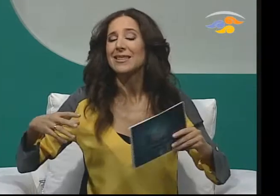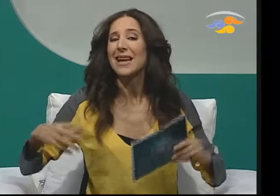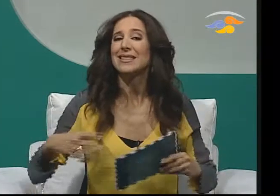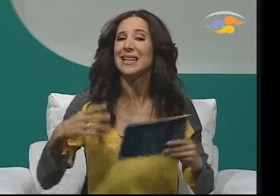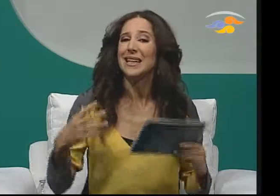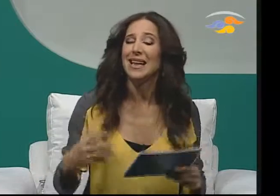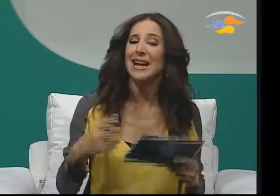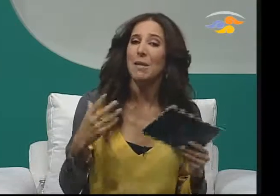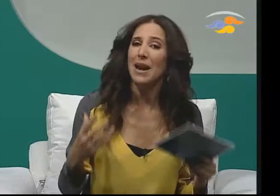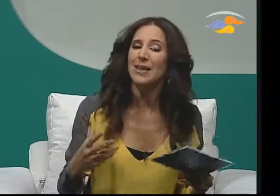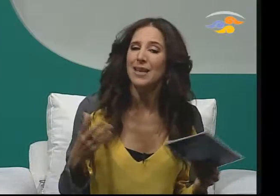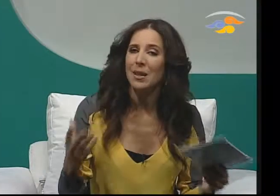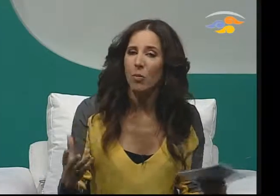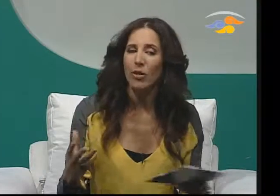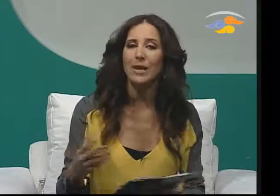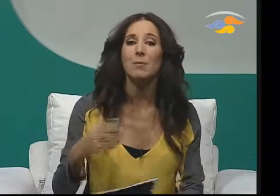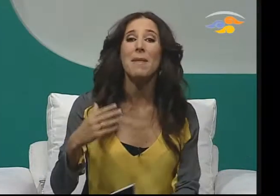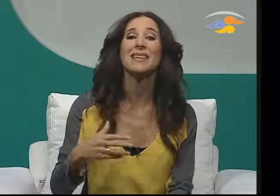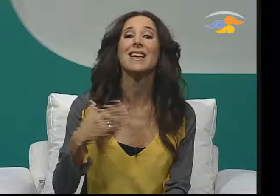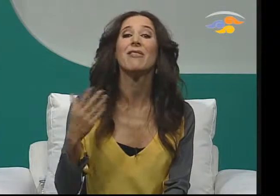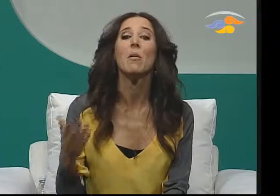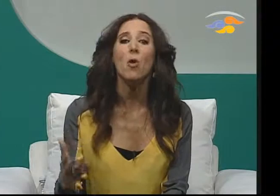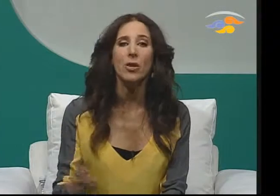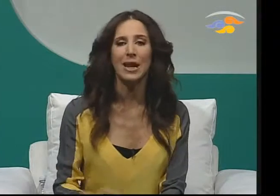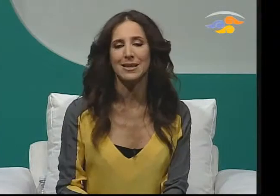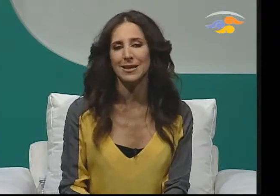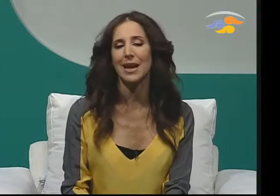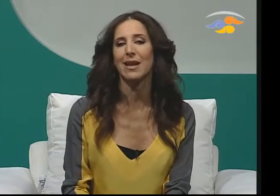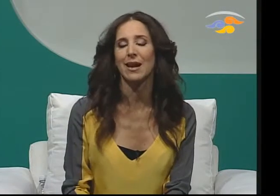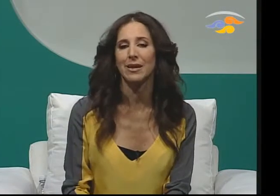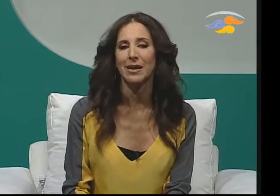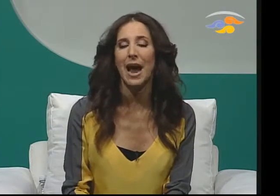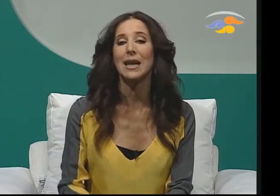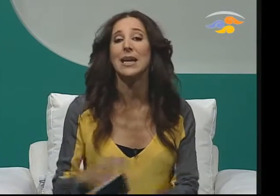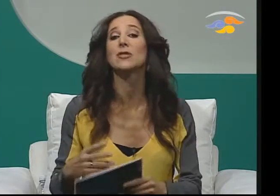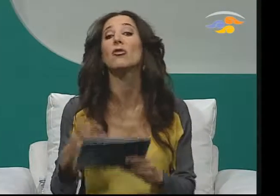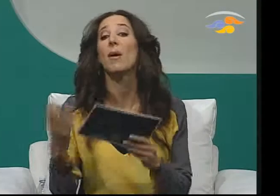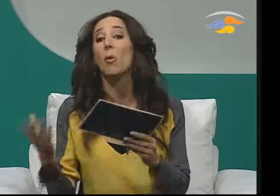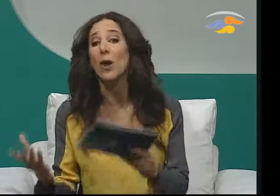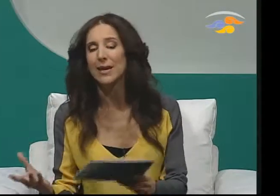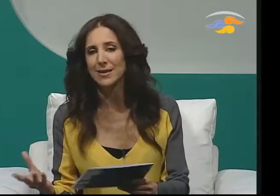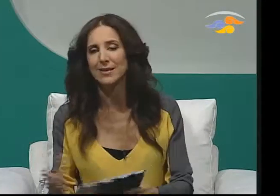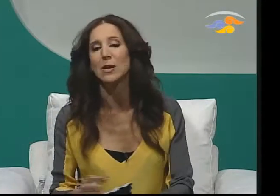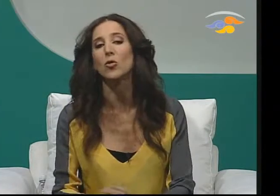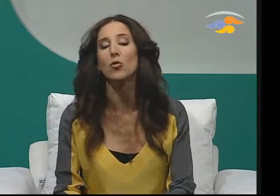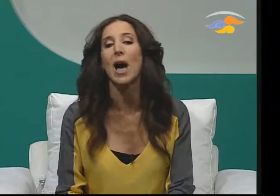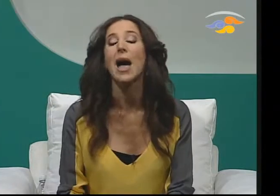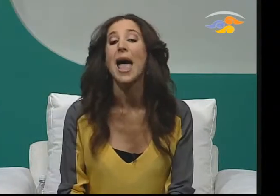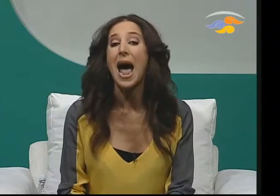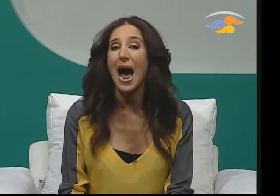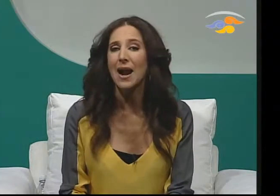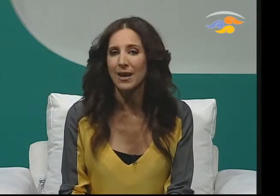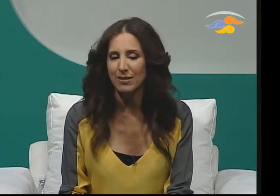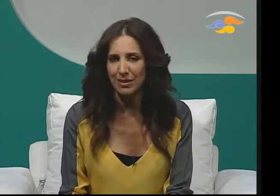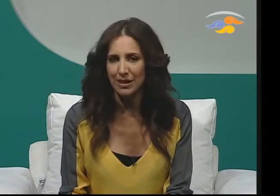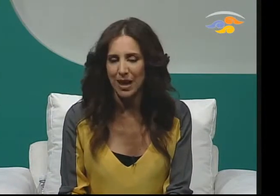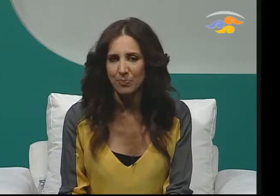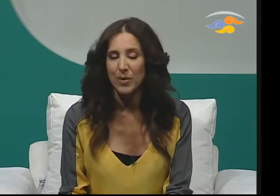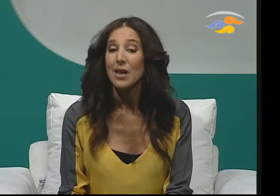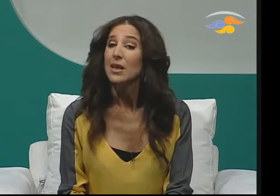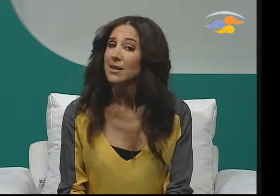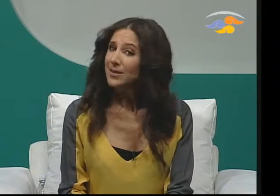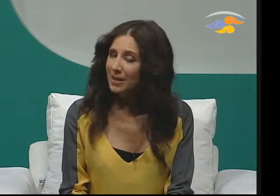que hace es inclinar la balanza de poder más a favor de la izquierda radical, y eso favorece sin duda a